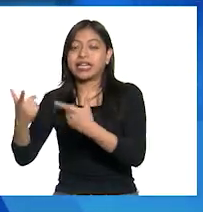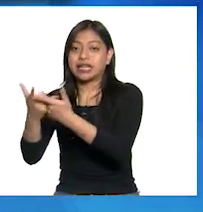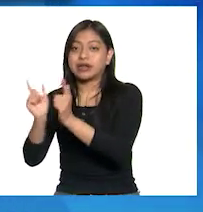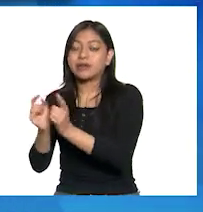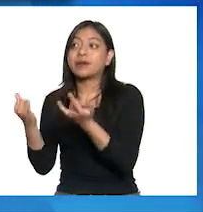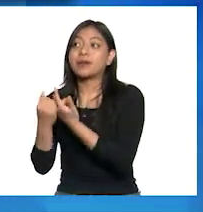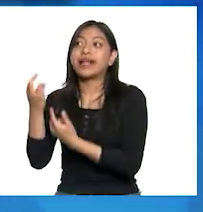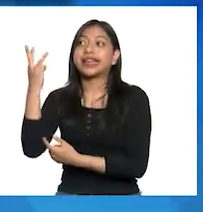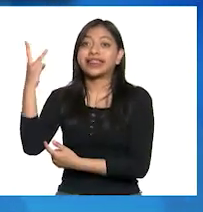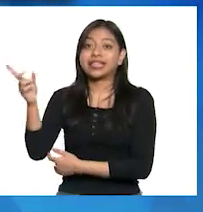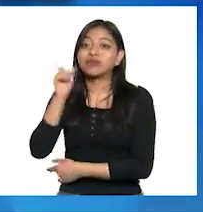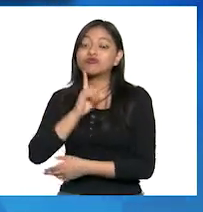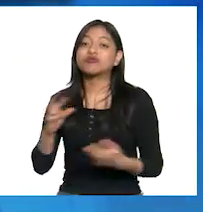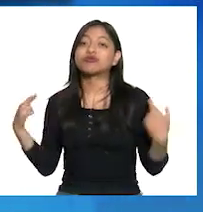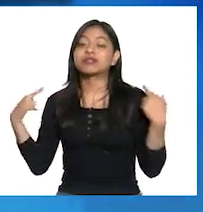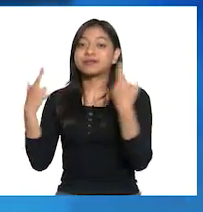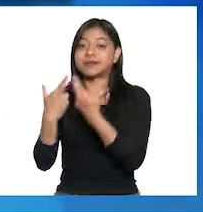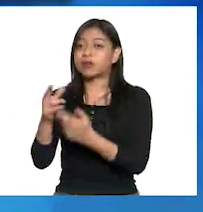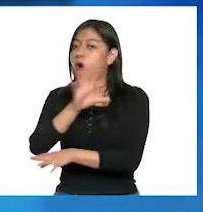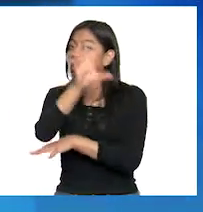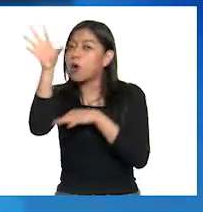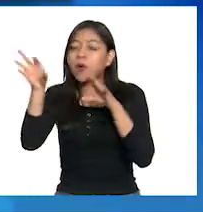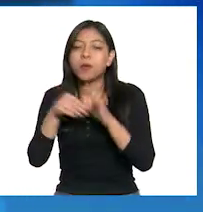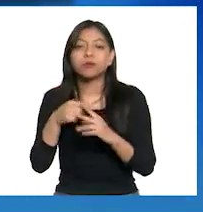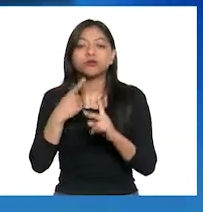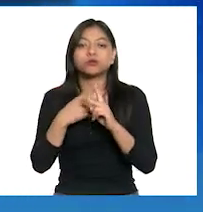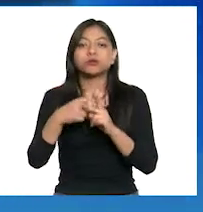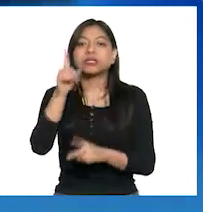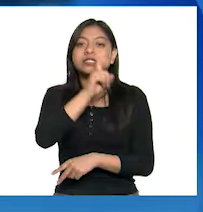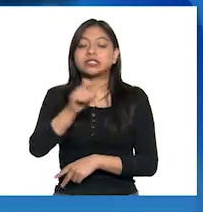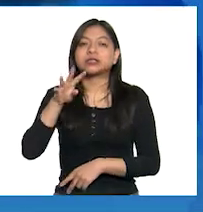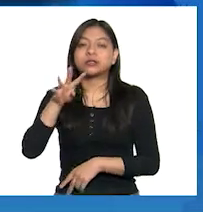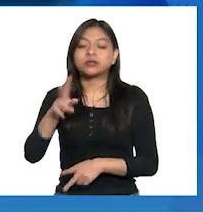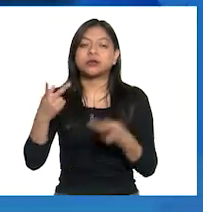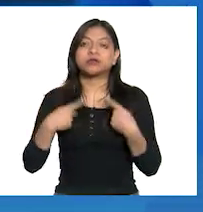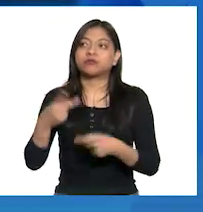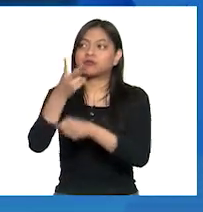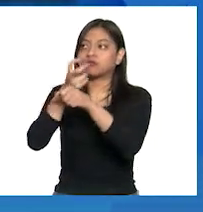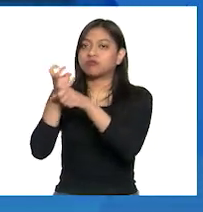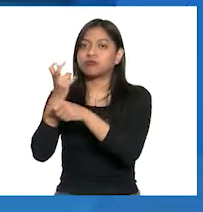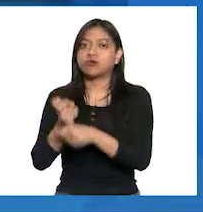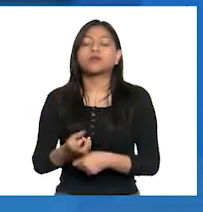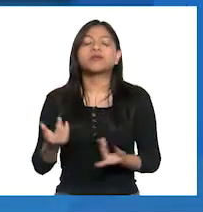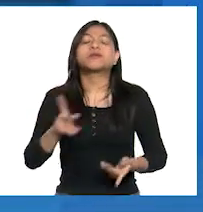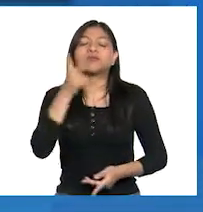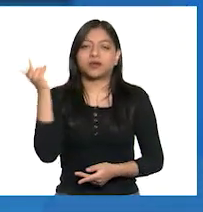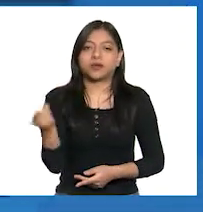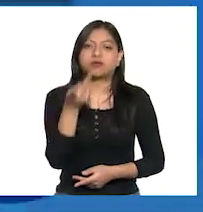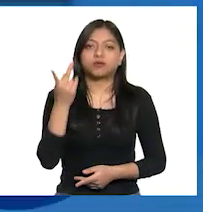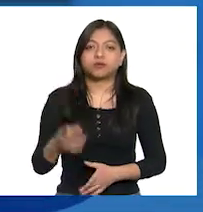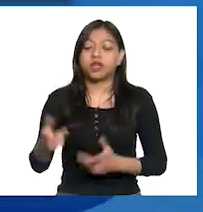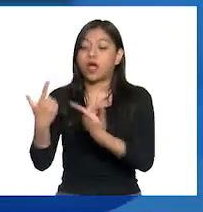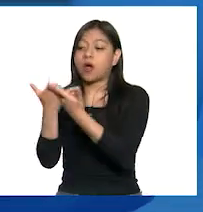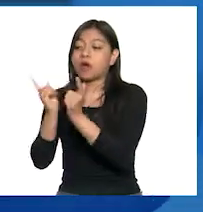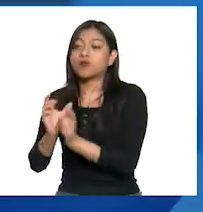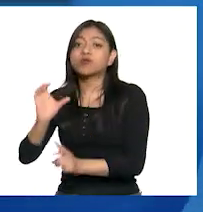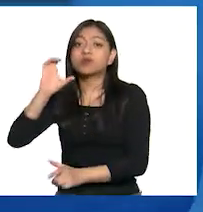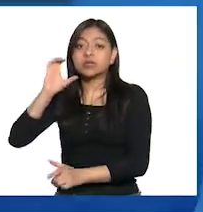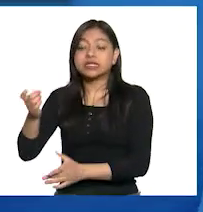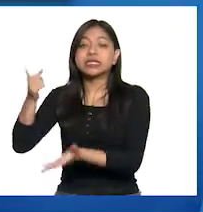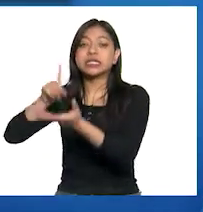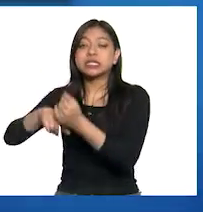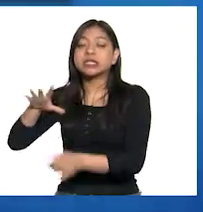maestras asistirán 119 personas a la fiesta. La pregunta dice así, ¿cuántos alumnos hay en el grupo